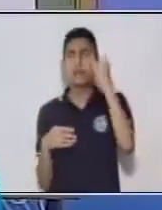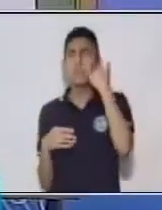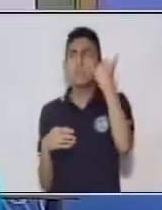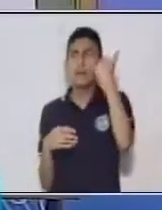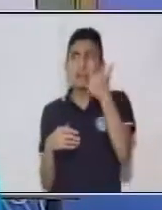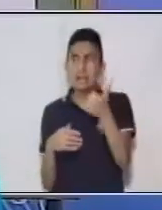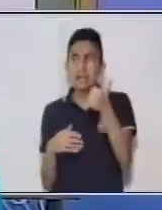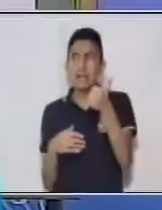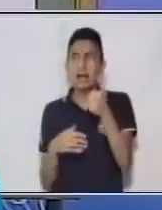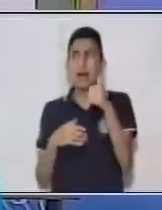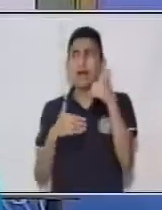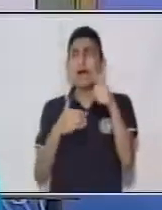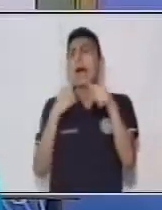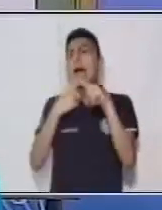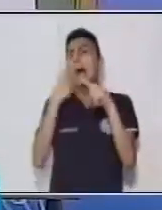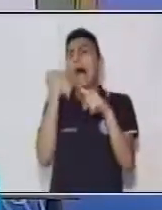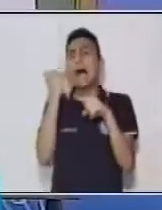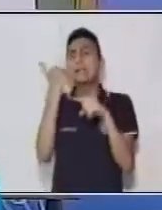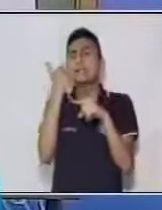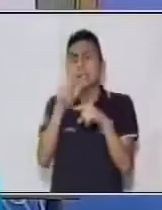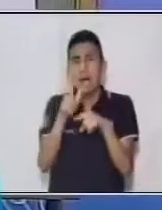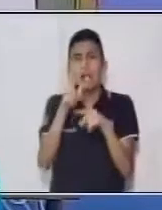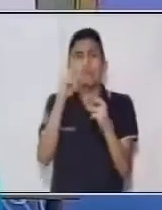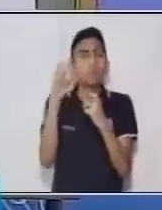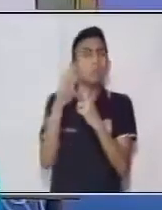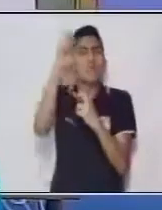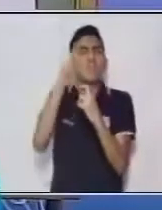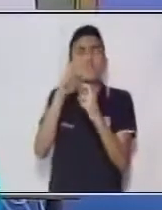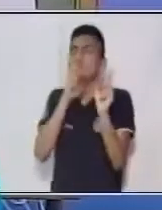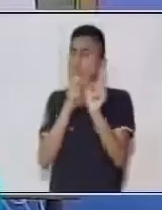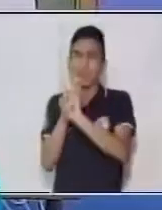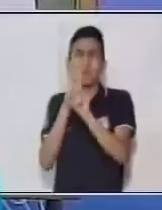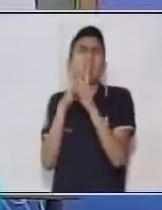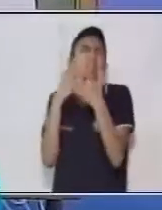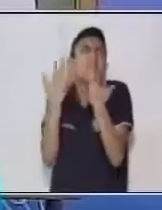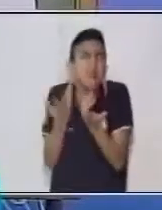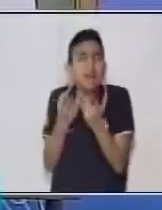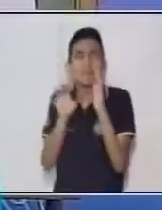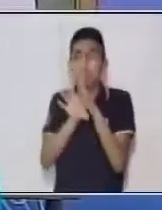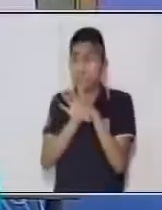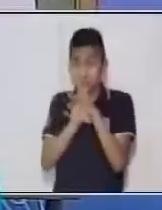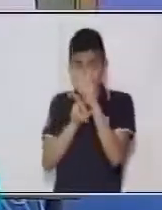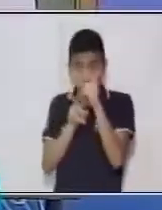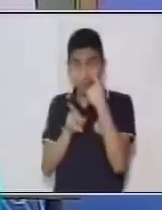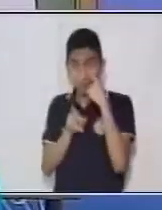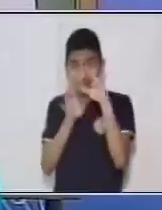simetría muy perfecta, ¿verdad? Se dice, ¿verdad?, en algunos